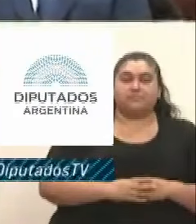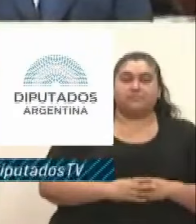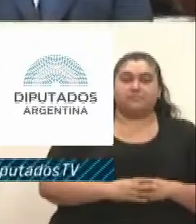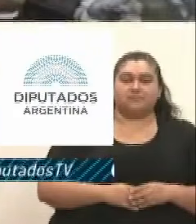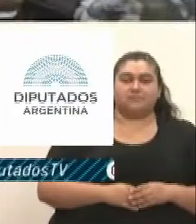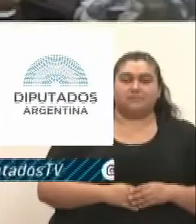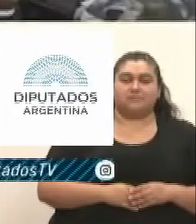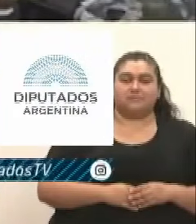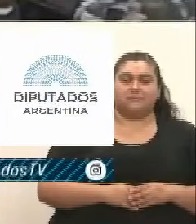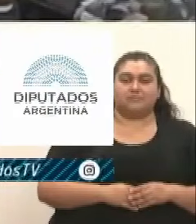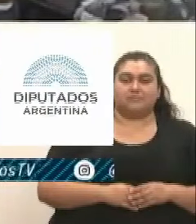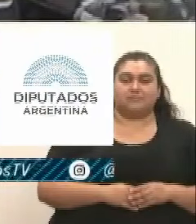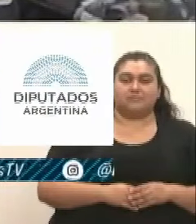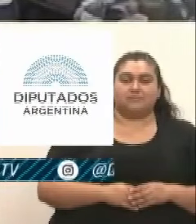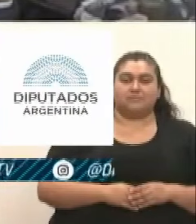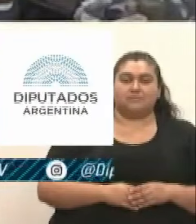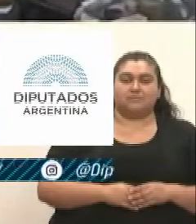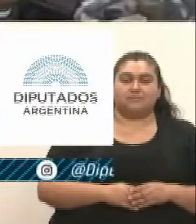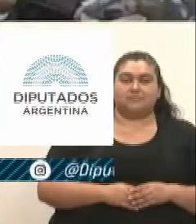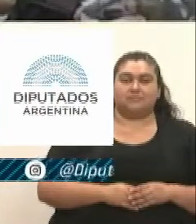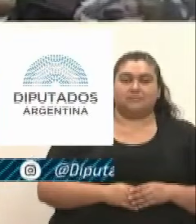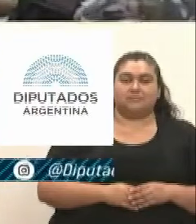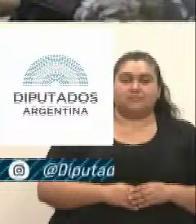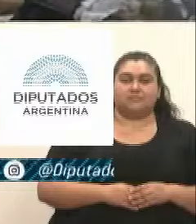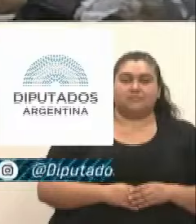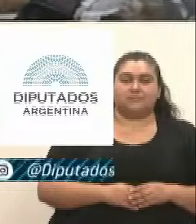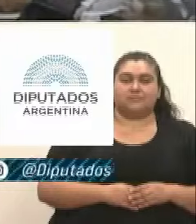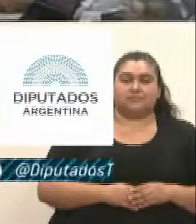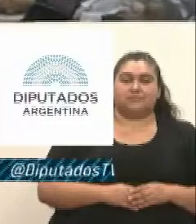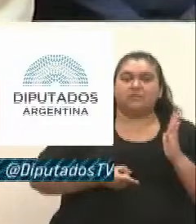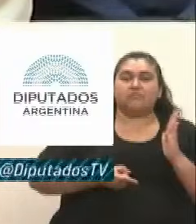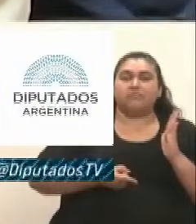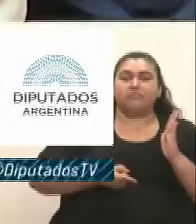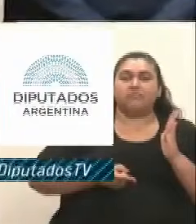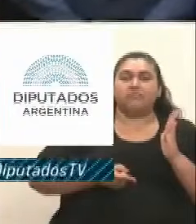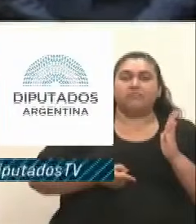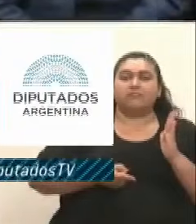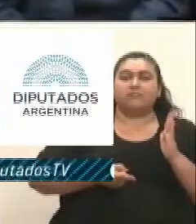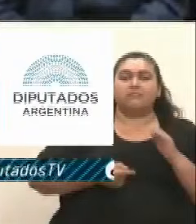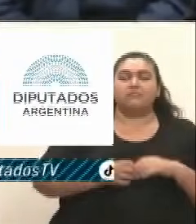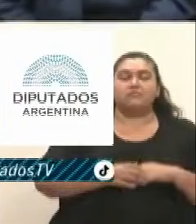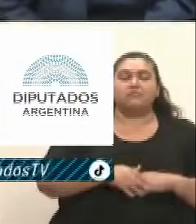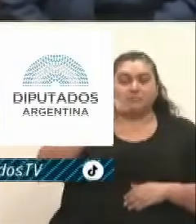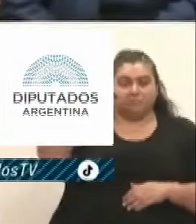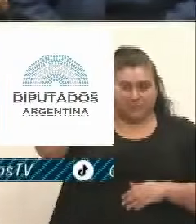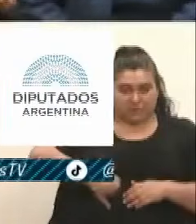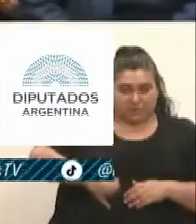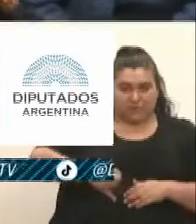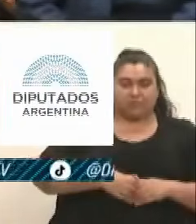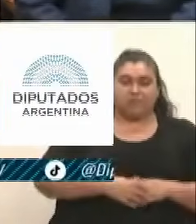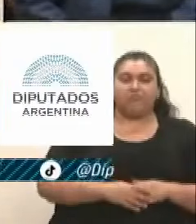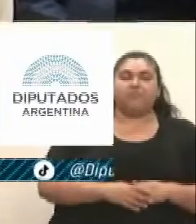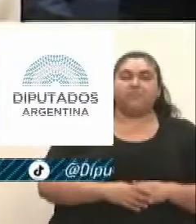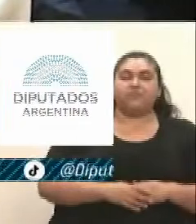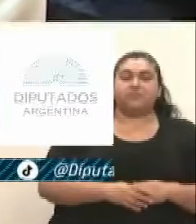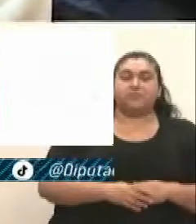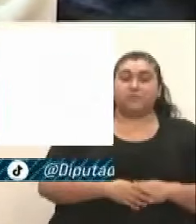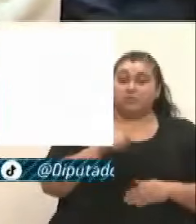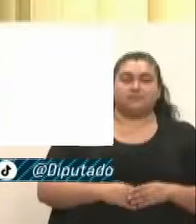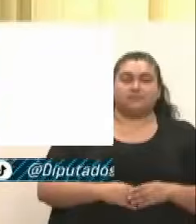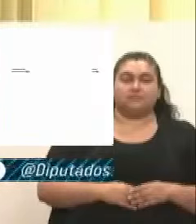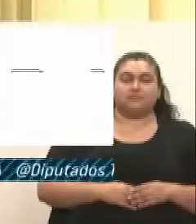la jura del Senado con la jura de diputados. La jura del Senado es súper, como fue